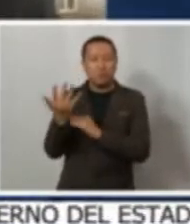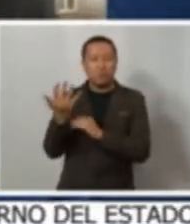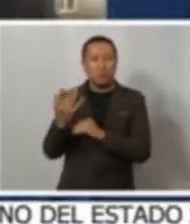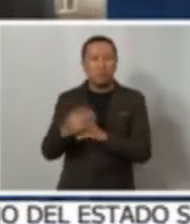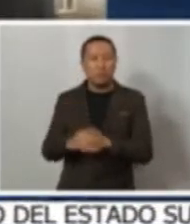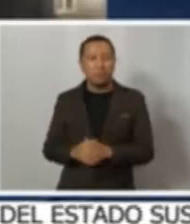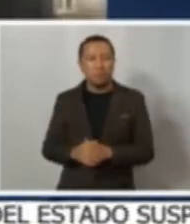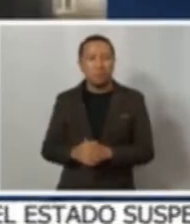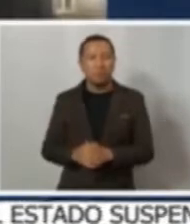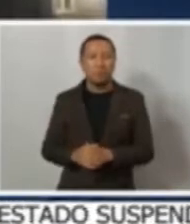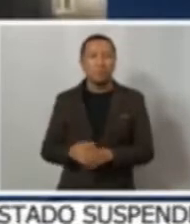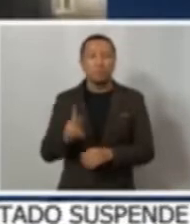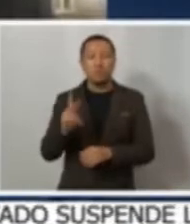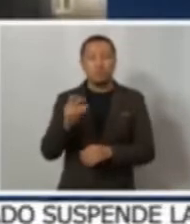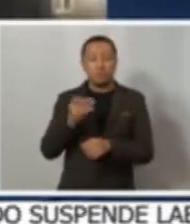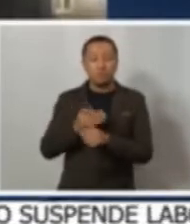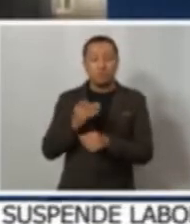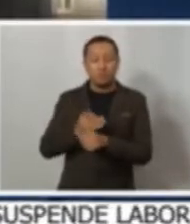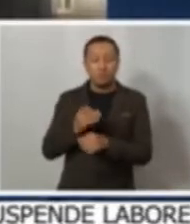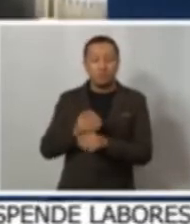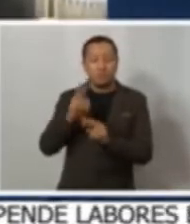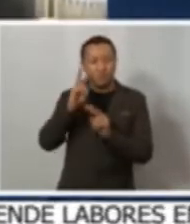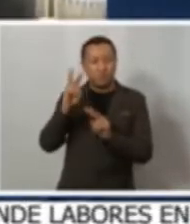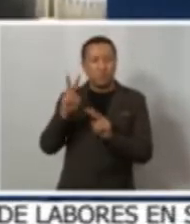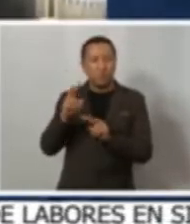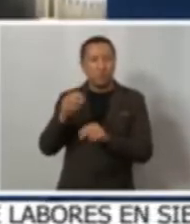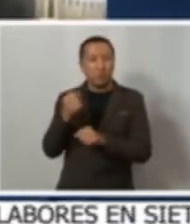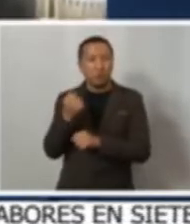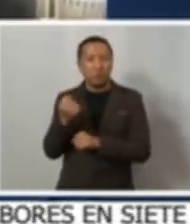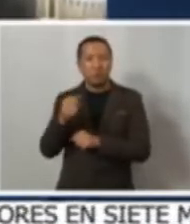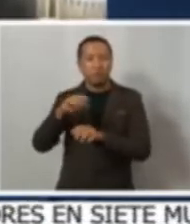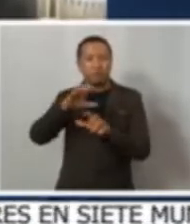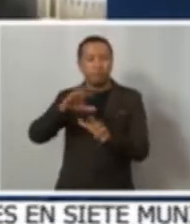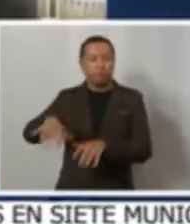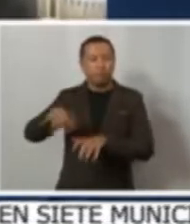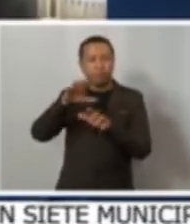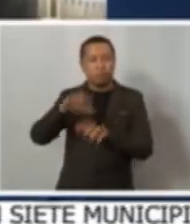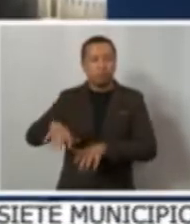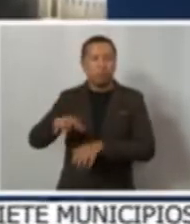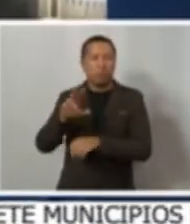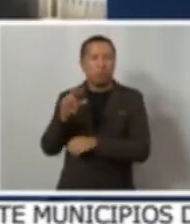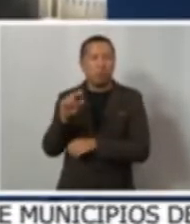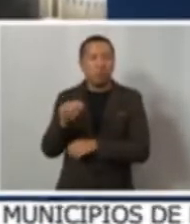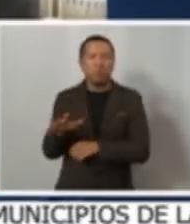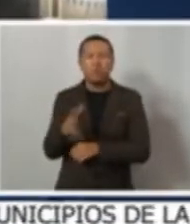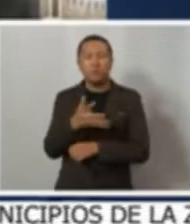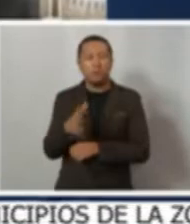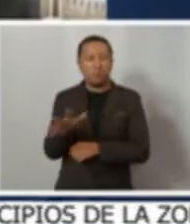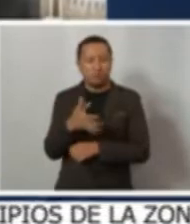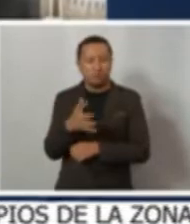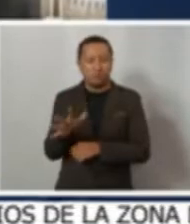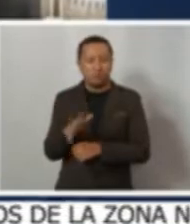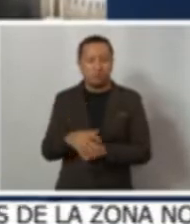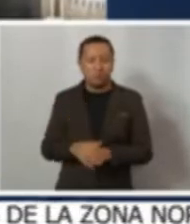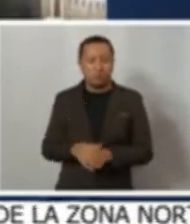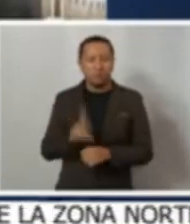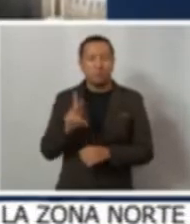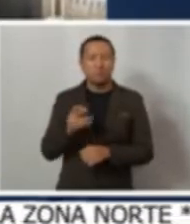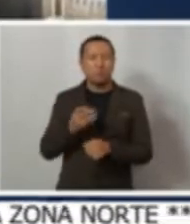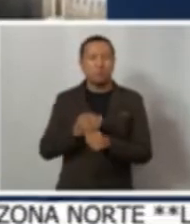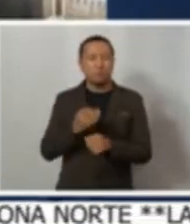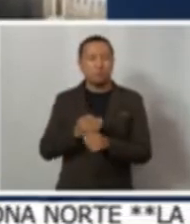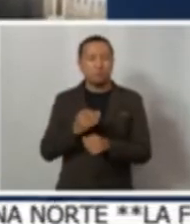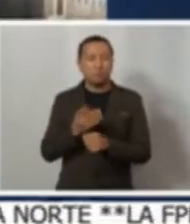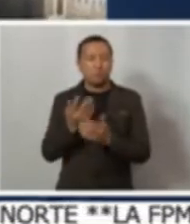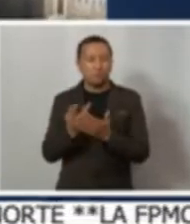viendo, al menos en estas imágenes, precipitaciones importantes en Solidaridad, pero recuerde que estamos en esa